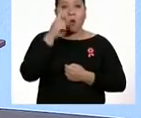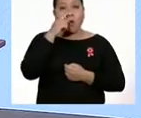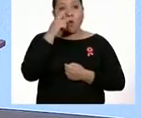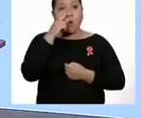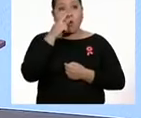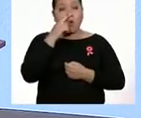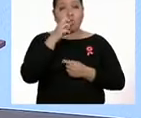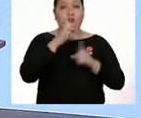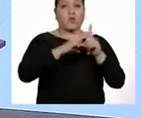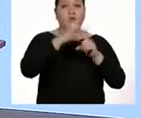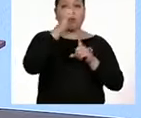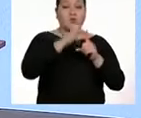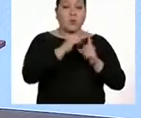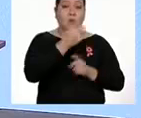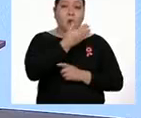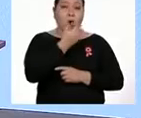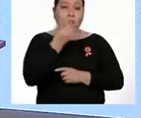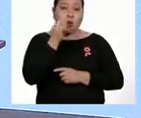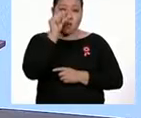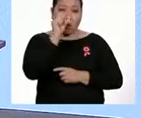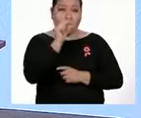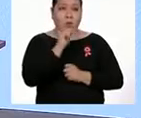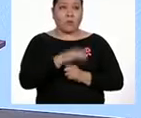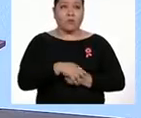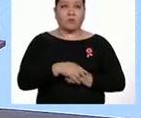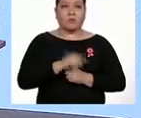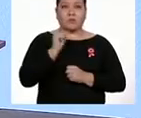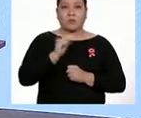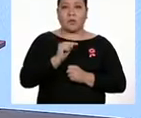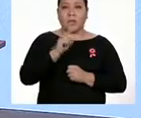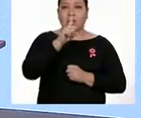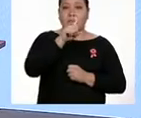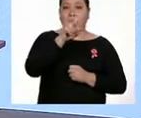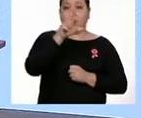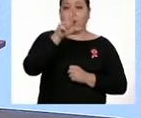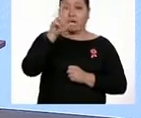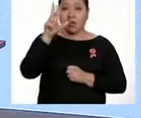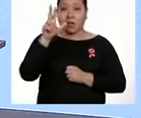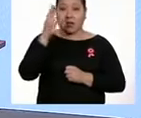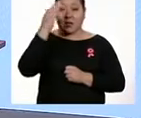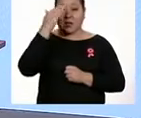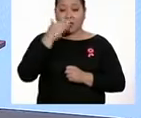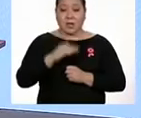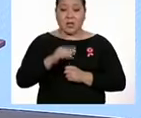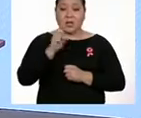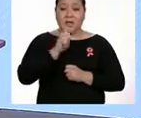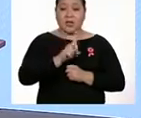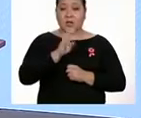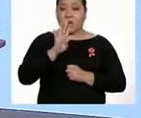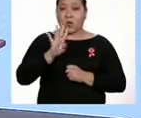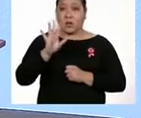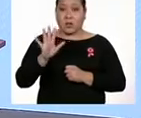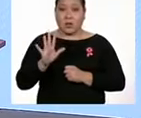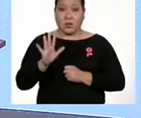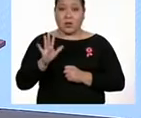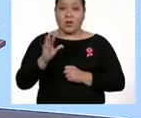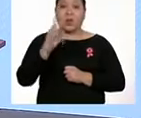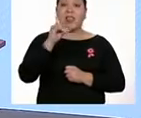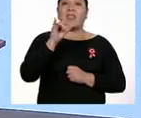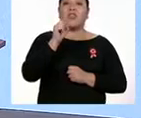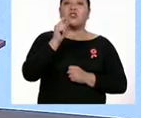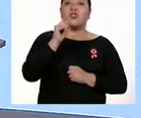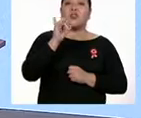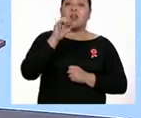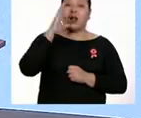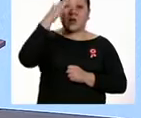junio, su presión mejora un poco. Estuvo desde 133 hasta 145 y su presión